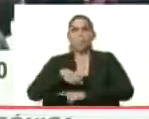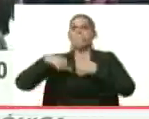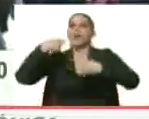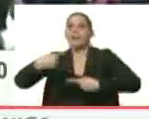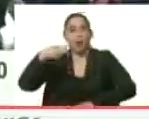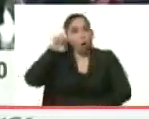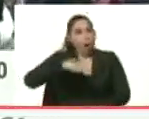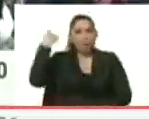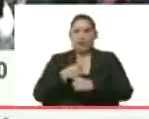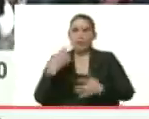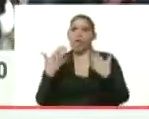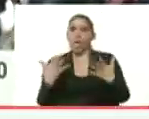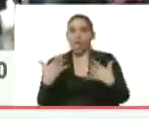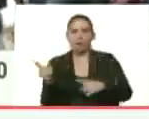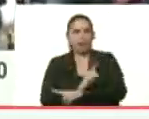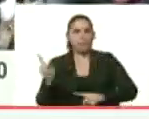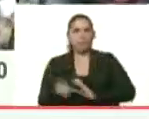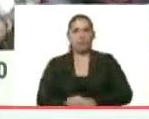hoy.